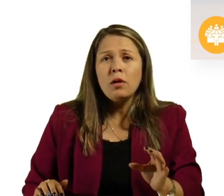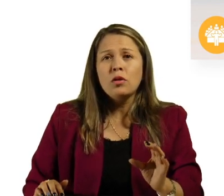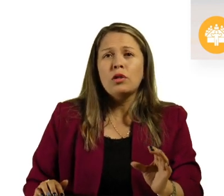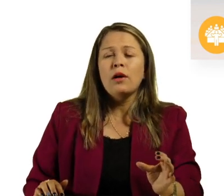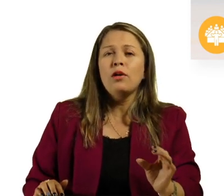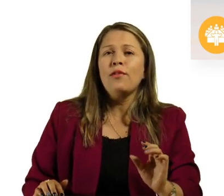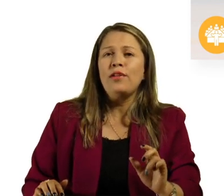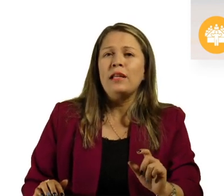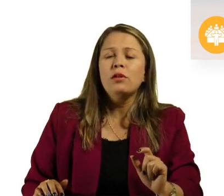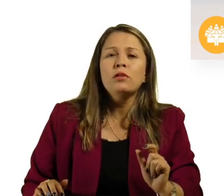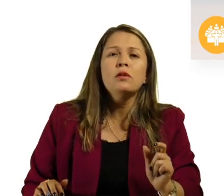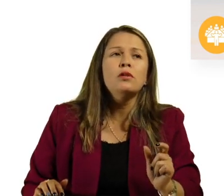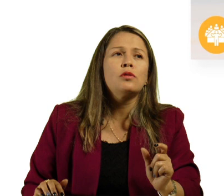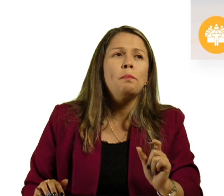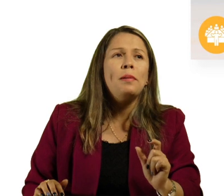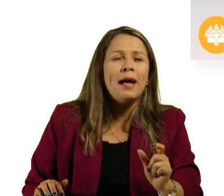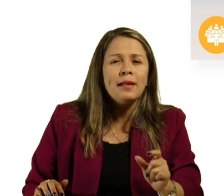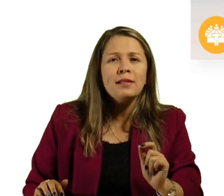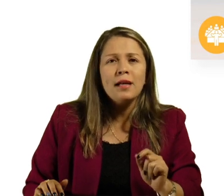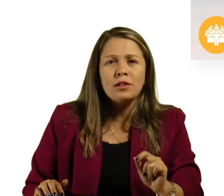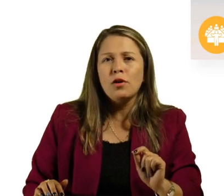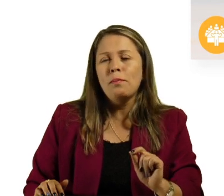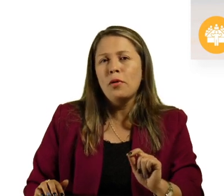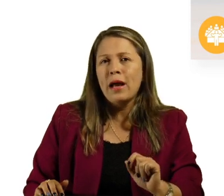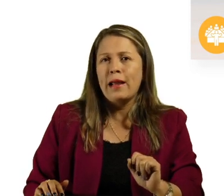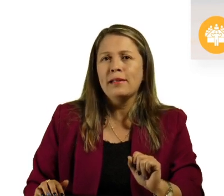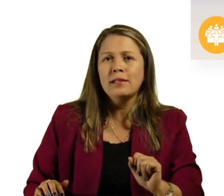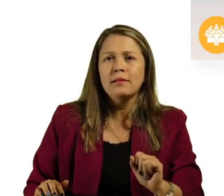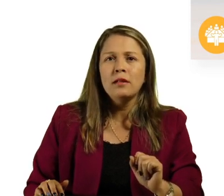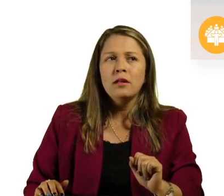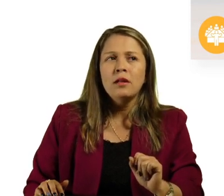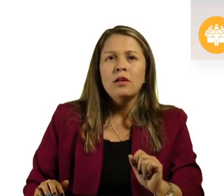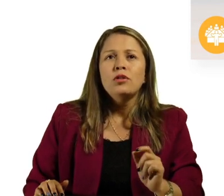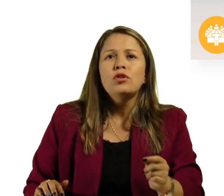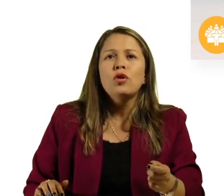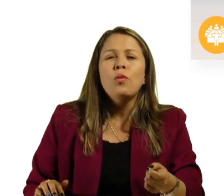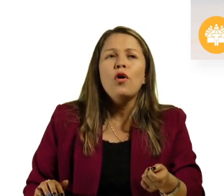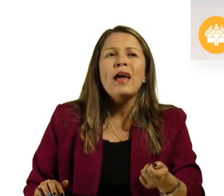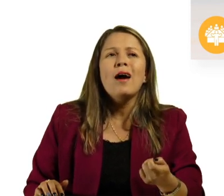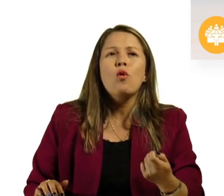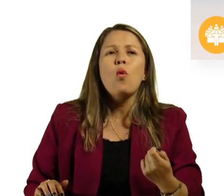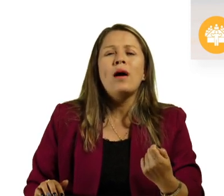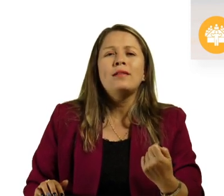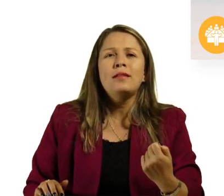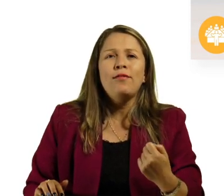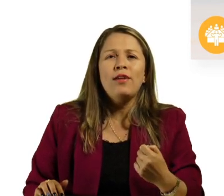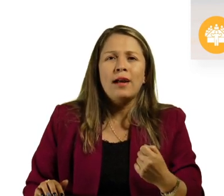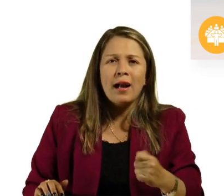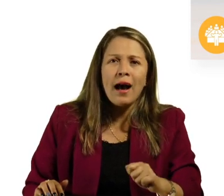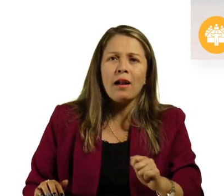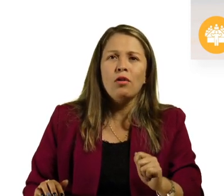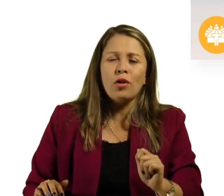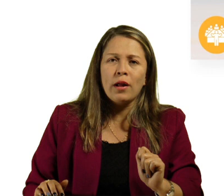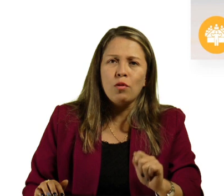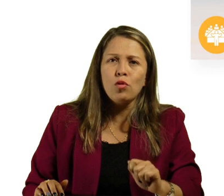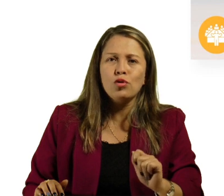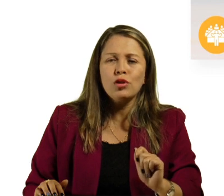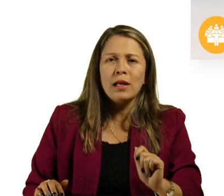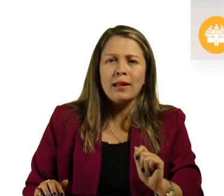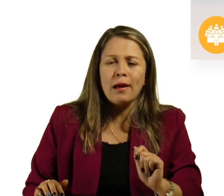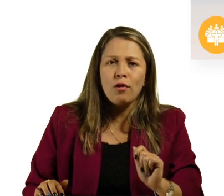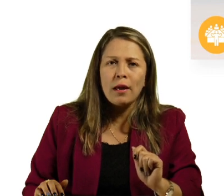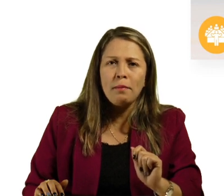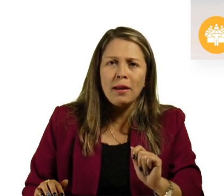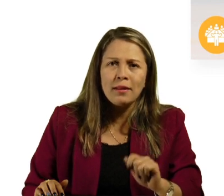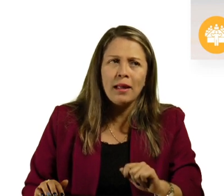Finalmente, cuando tengo definidos los planes de acción por áreas, yo voy a cuantificar los recursos